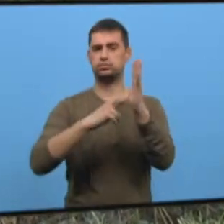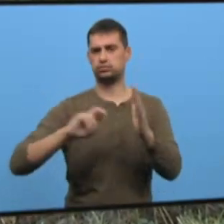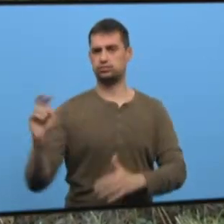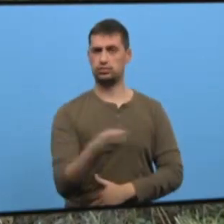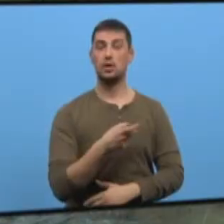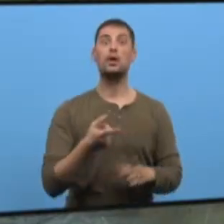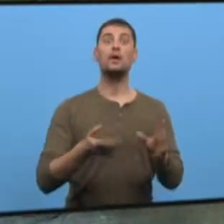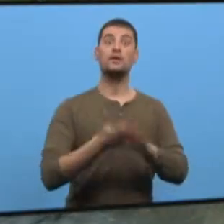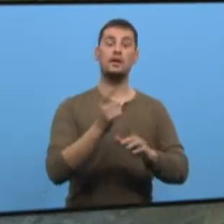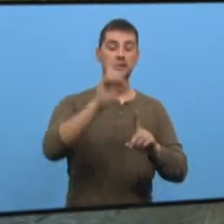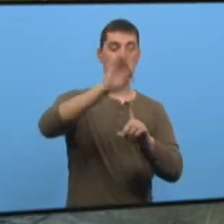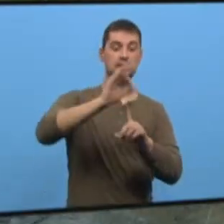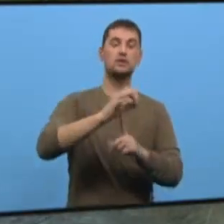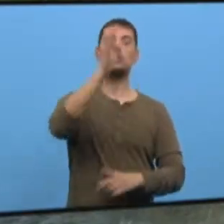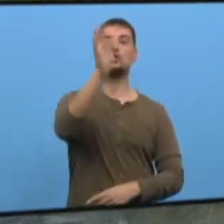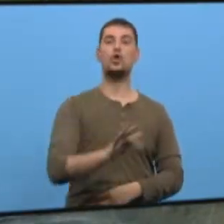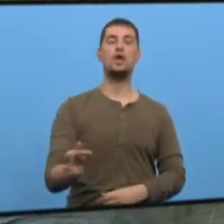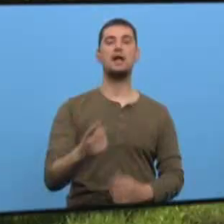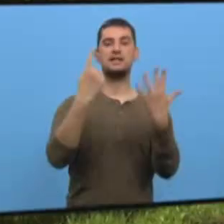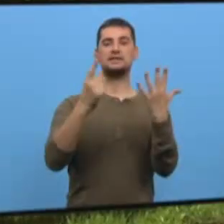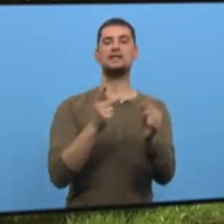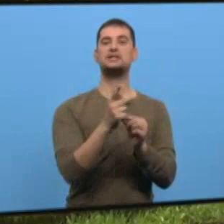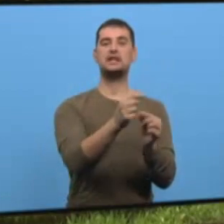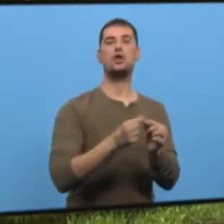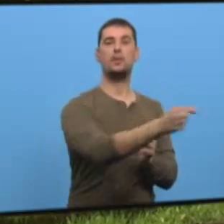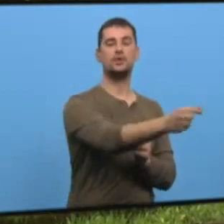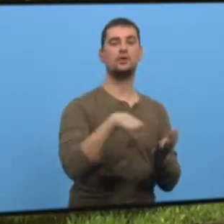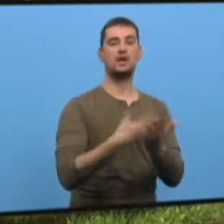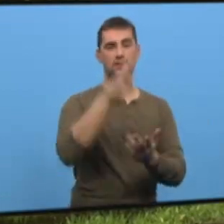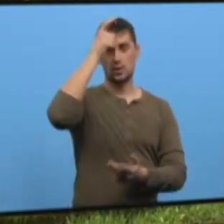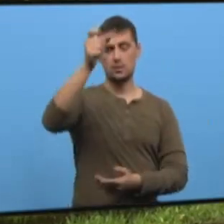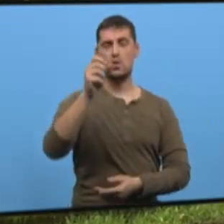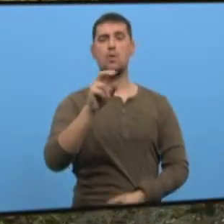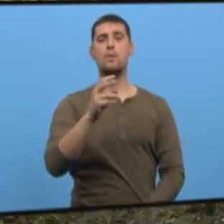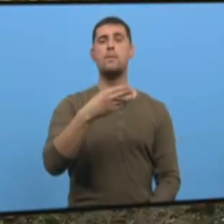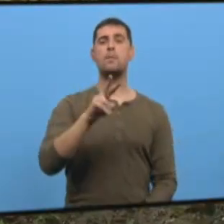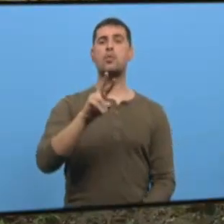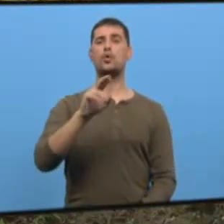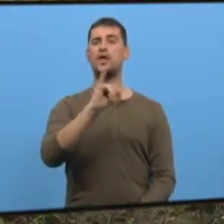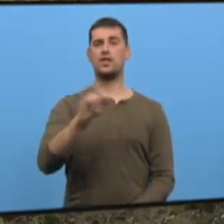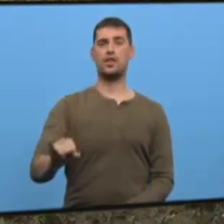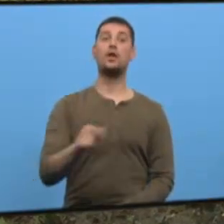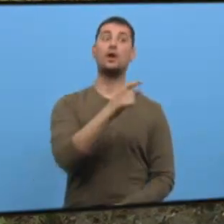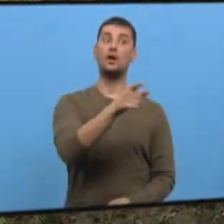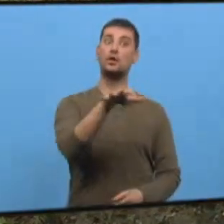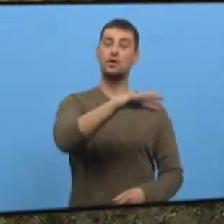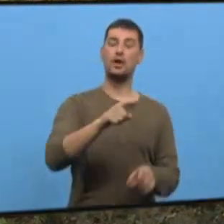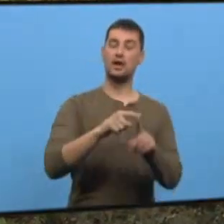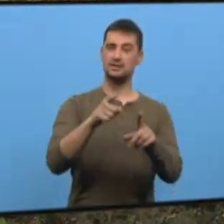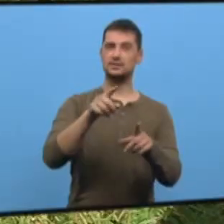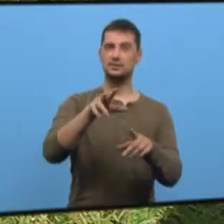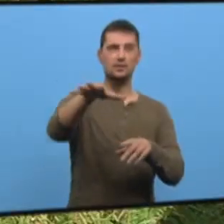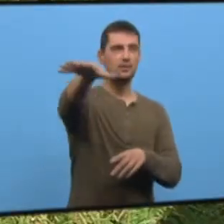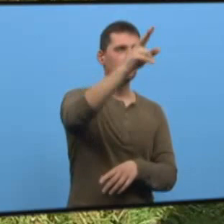recup 6 km de vellos camiños ata parroquia de buz por lugares como este que servon de inspiración poeta para